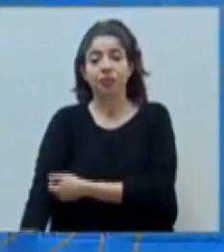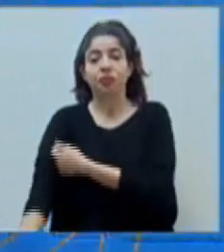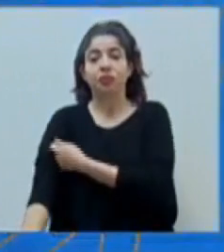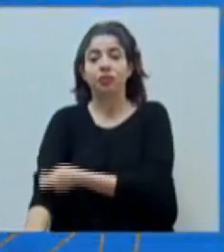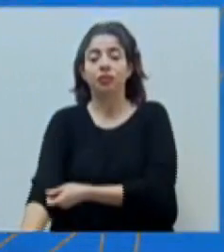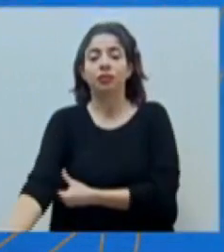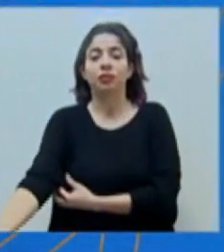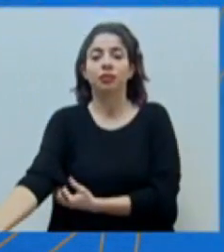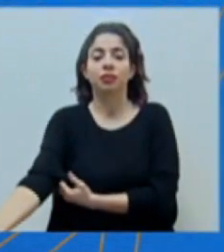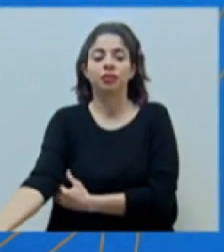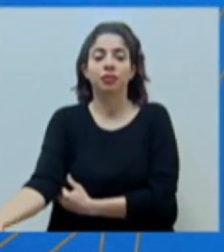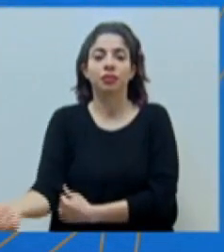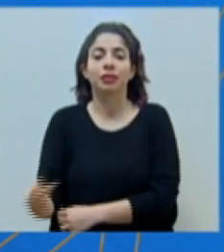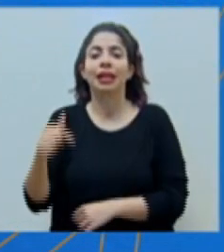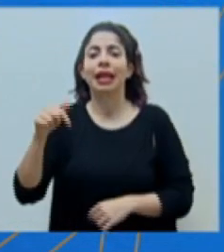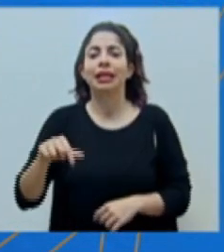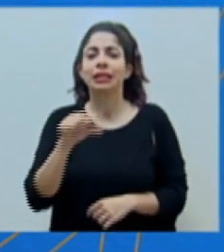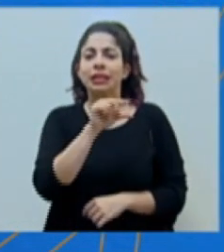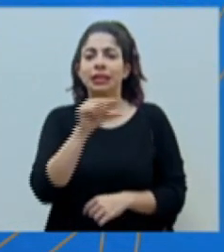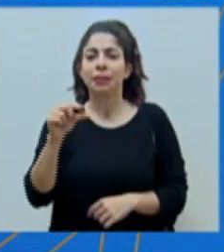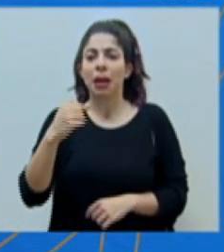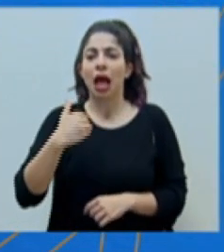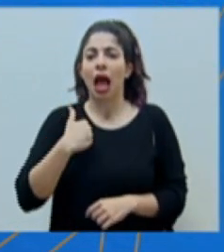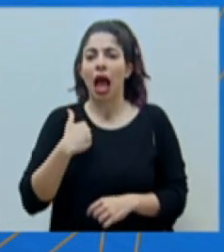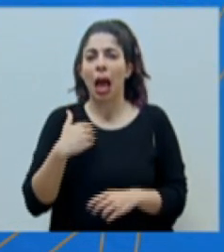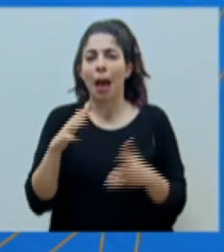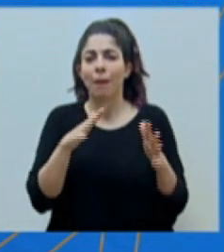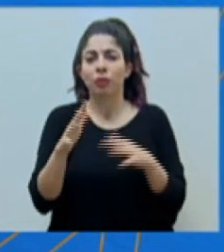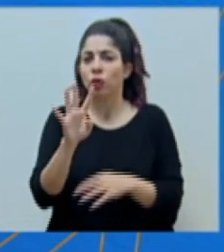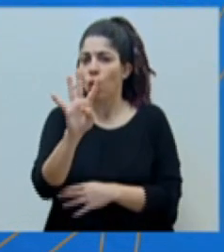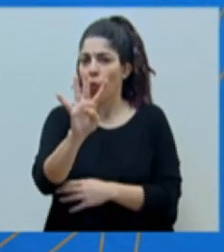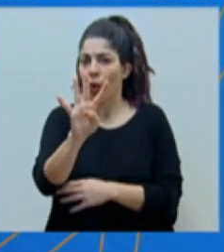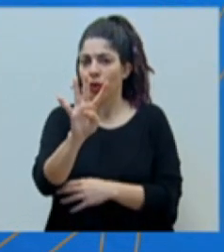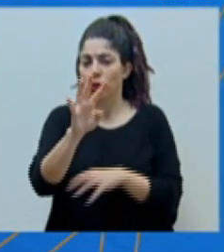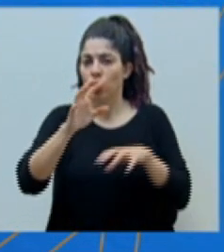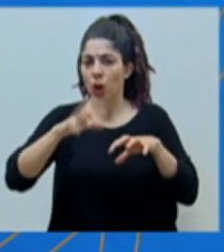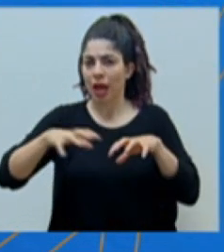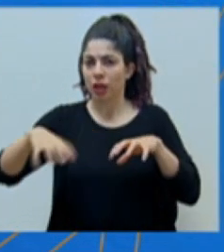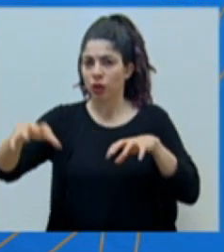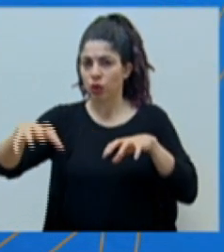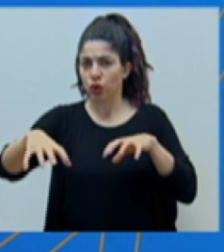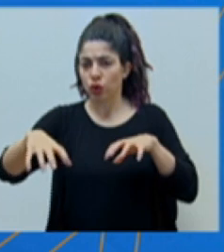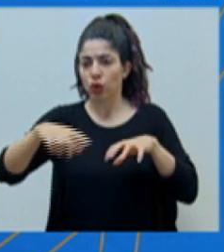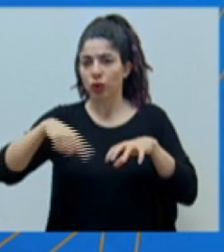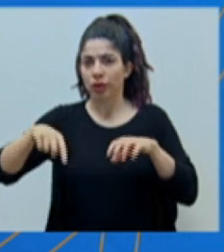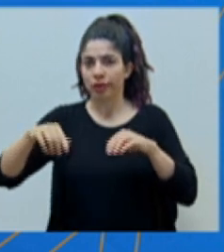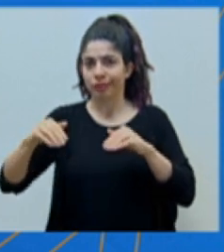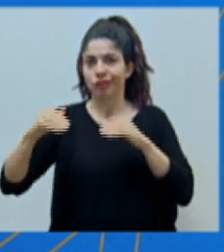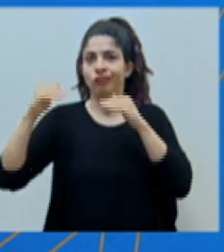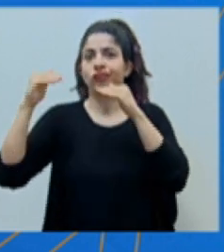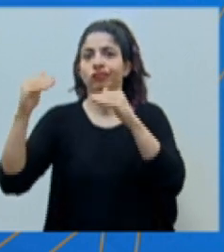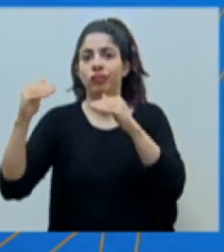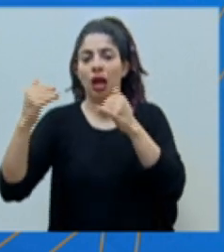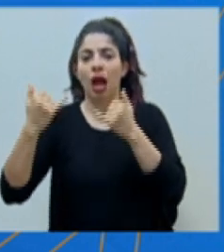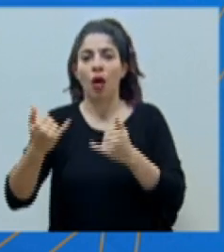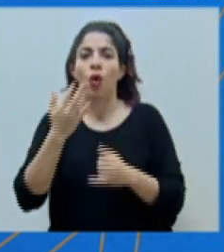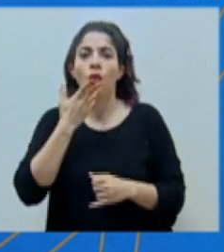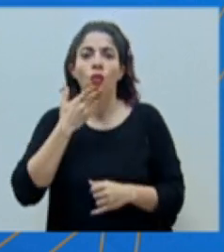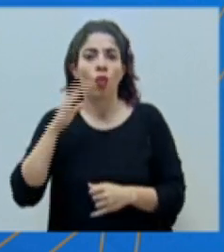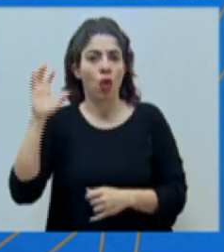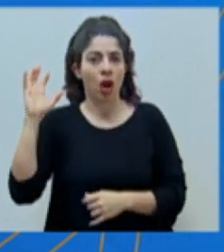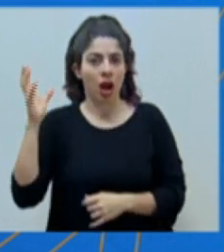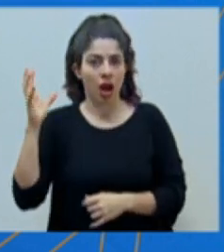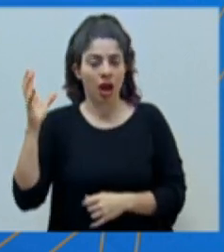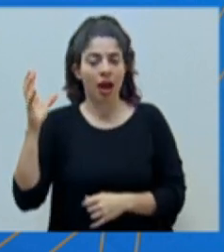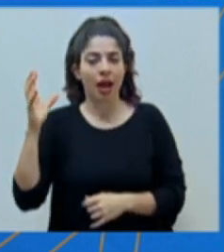semana tenemos aproximadamente 4 cantones que suben a la alerta naranja. Esto nos